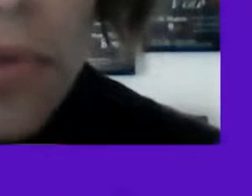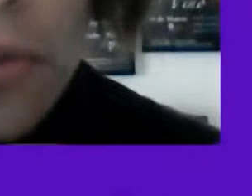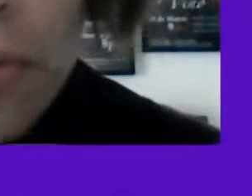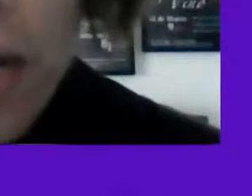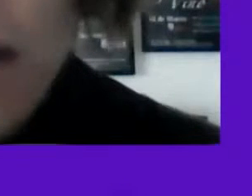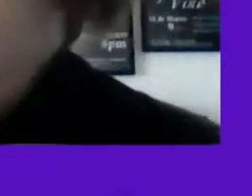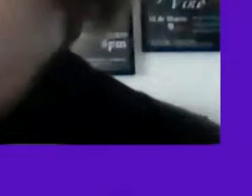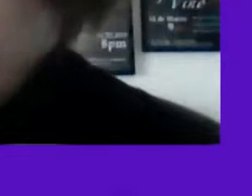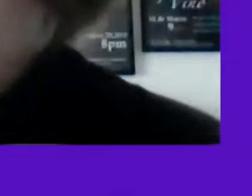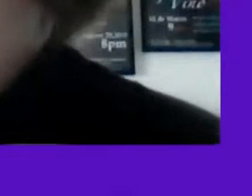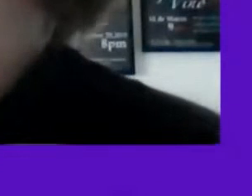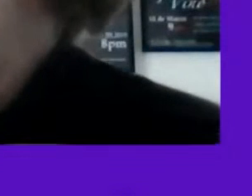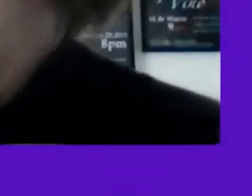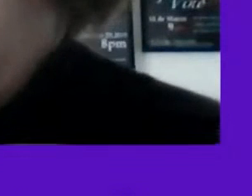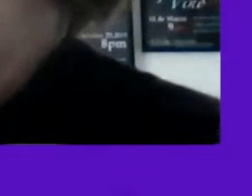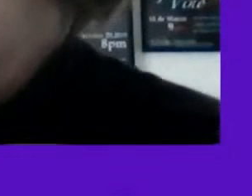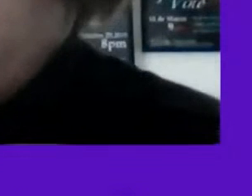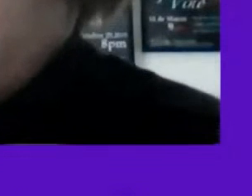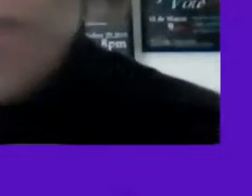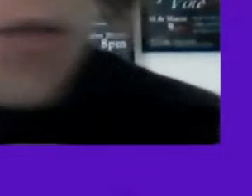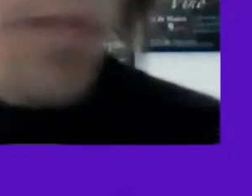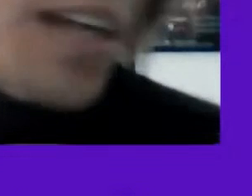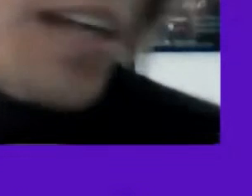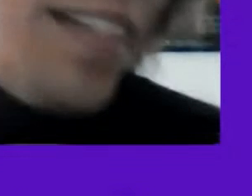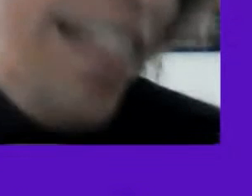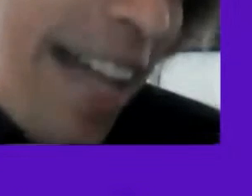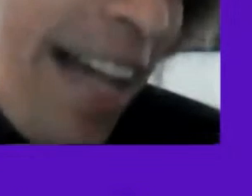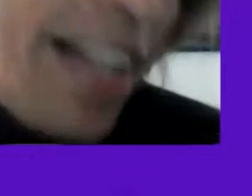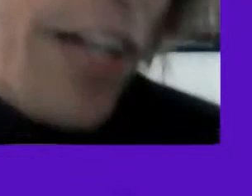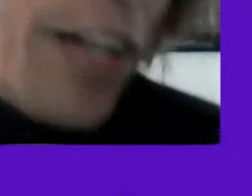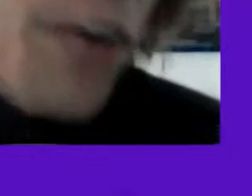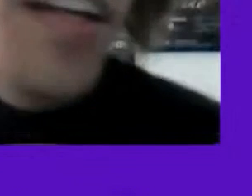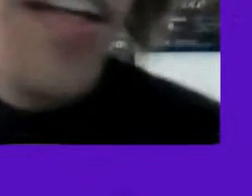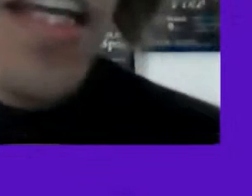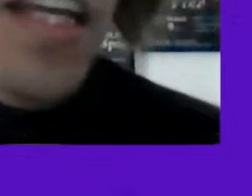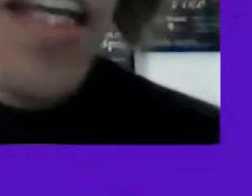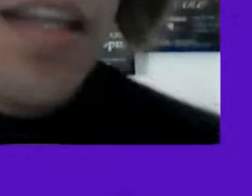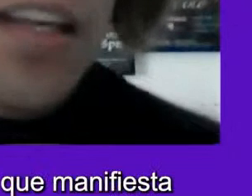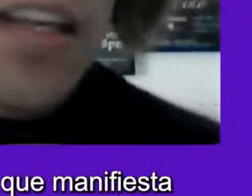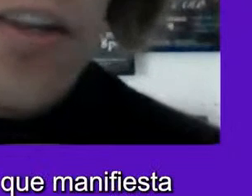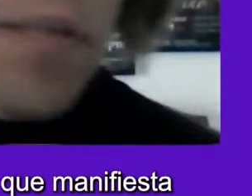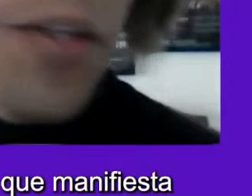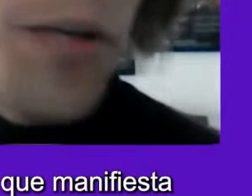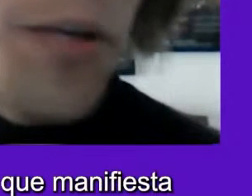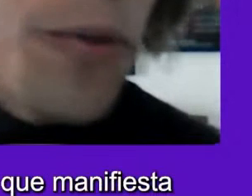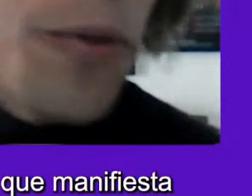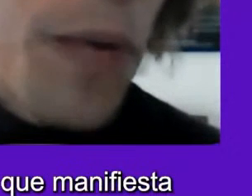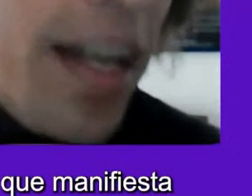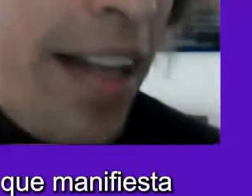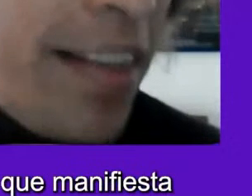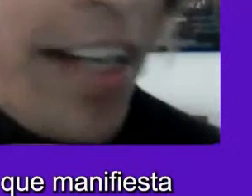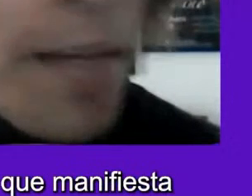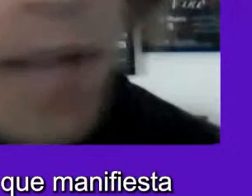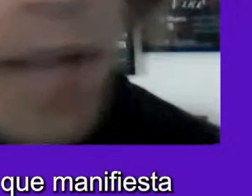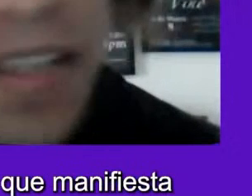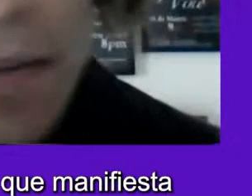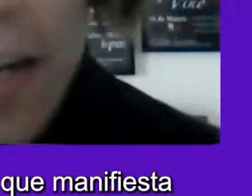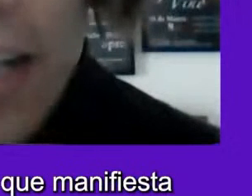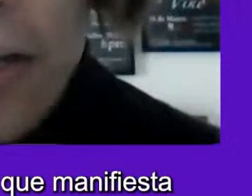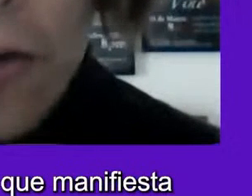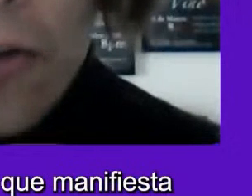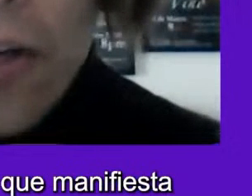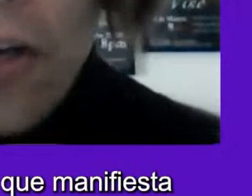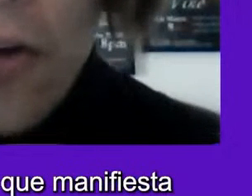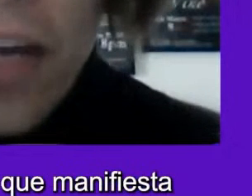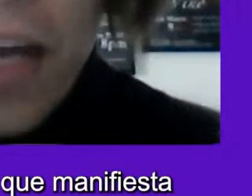de cultura, yo bueno, soy marxista, ¿no? Y mi concepto de cultura tiene más que